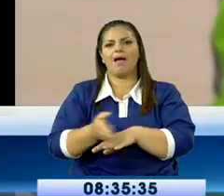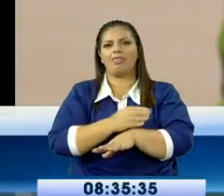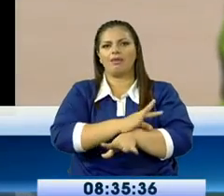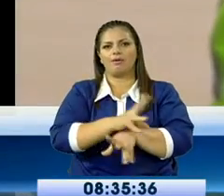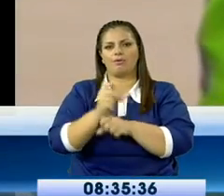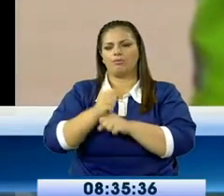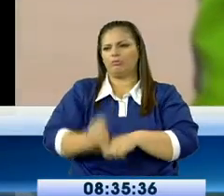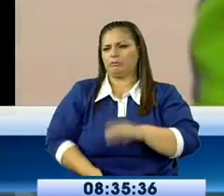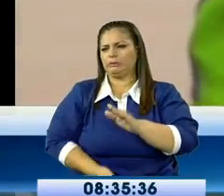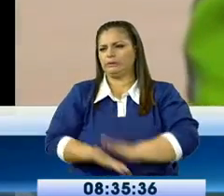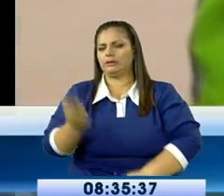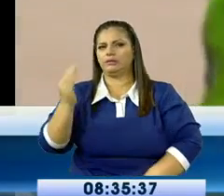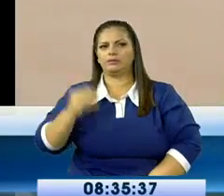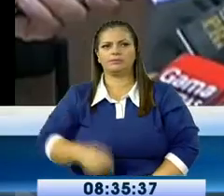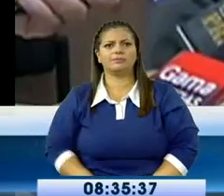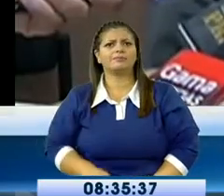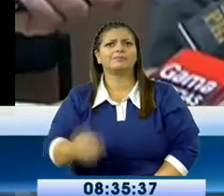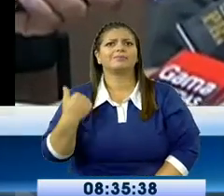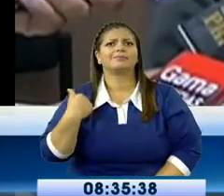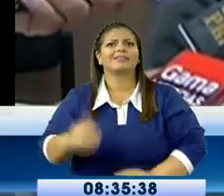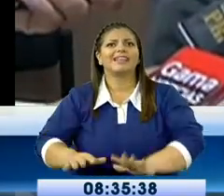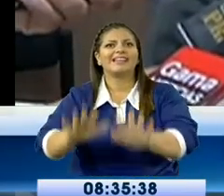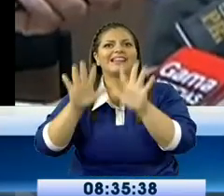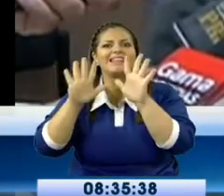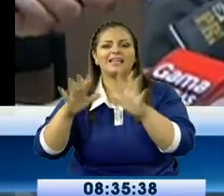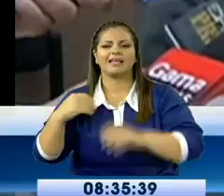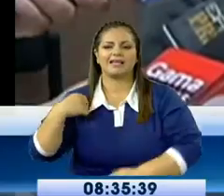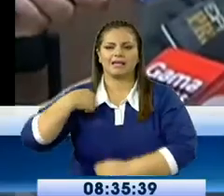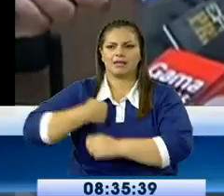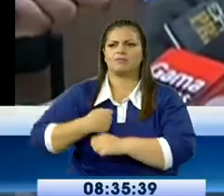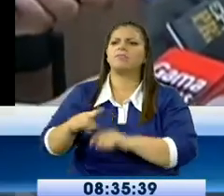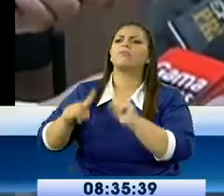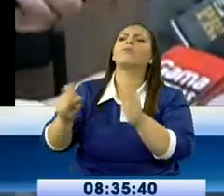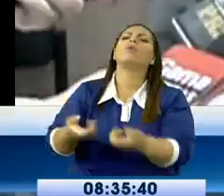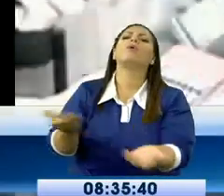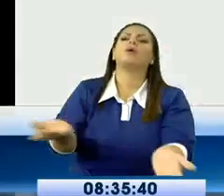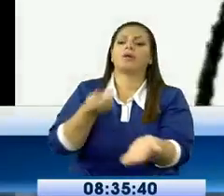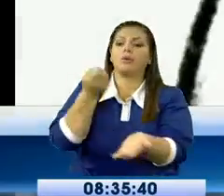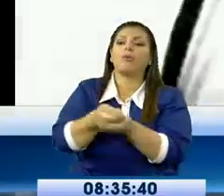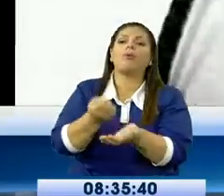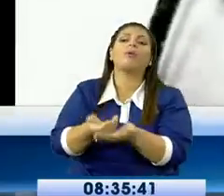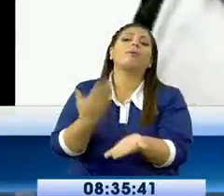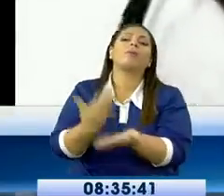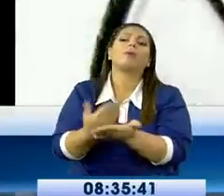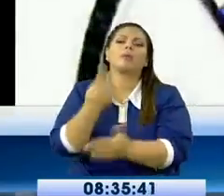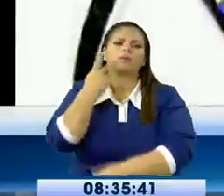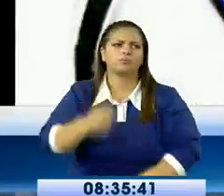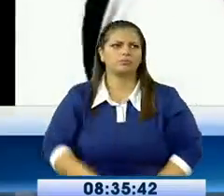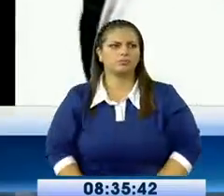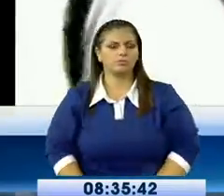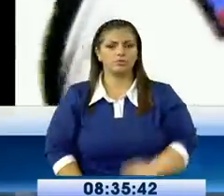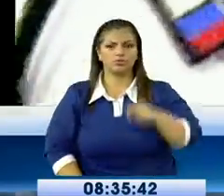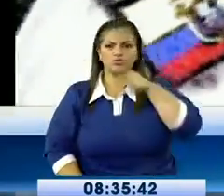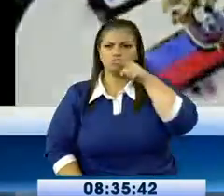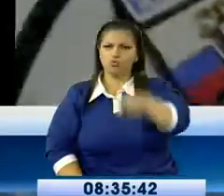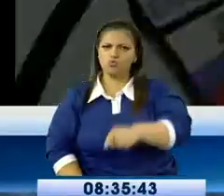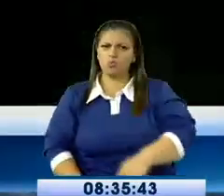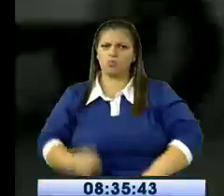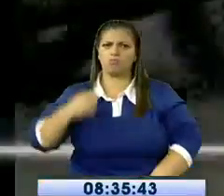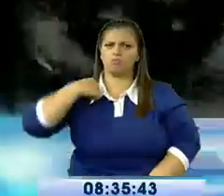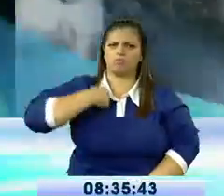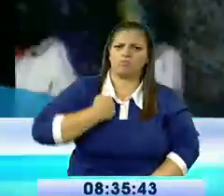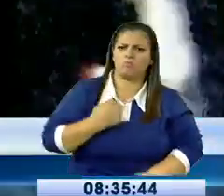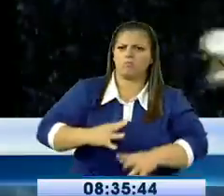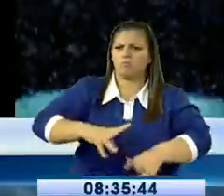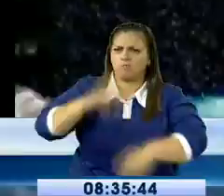aproximadamente unas 10 carteras más que el señor no tiene hasta la presente fecha cómo justificar. Tú me robaste, los dos me robaron, los dos me robaron. En